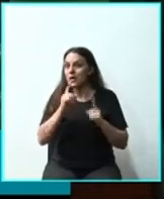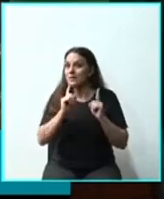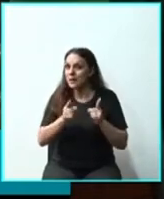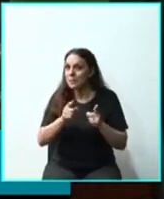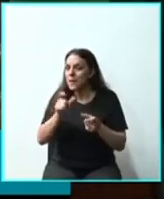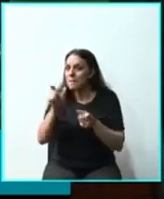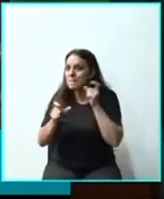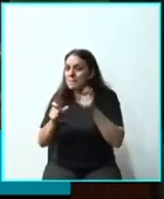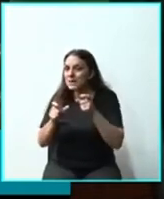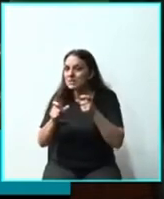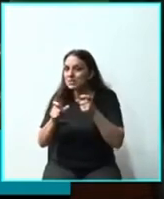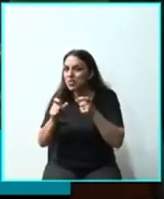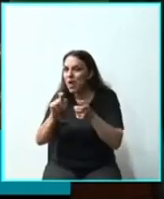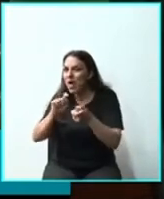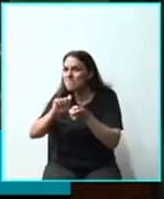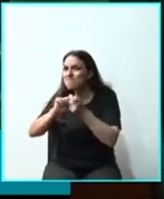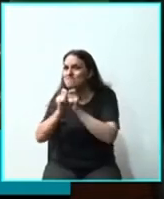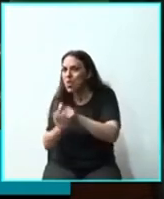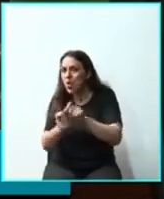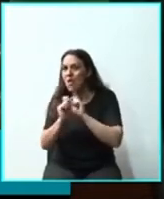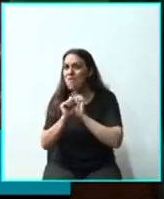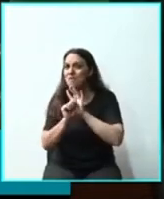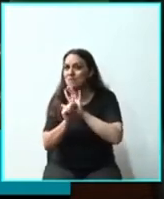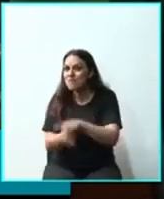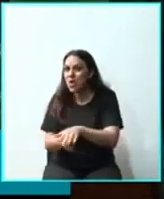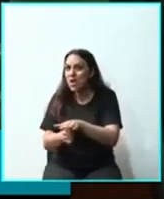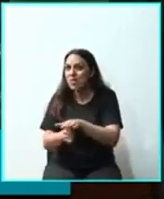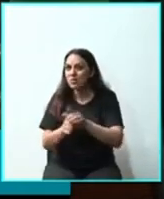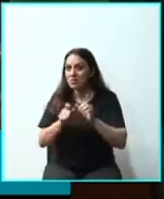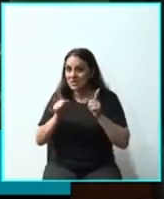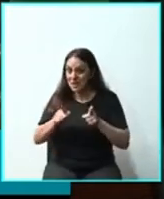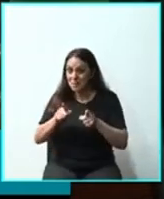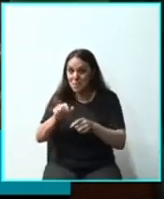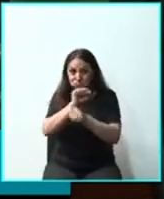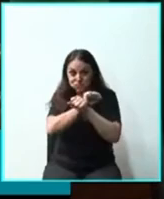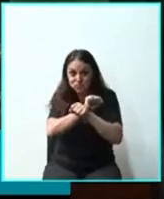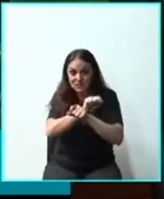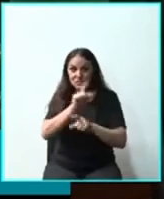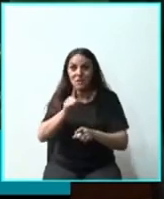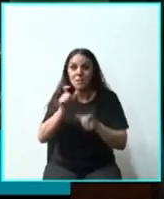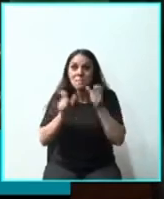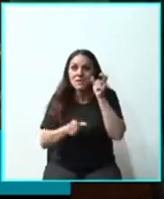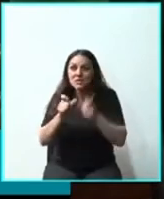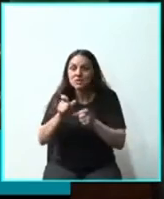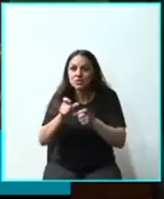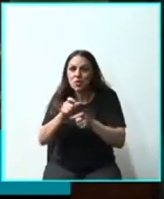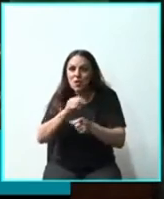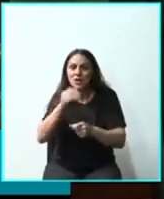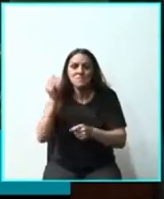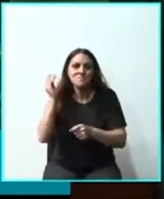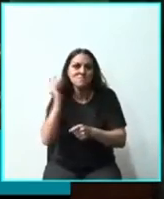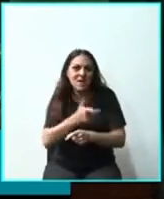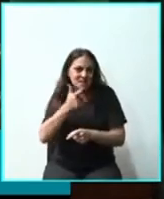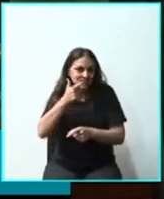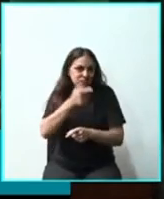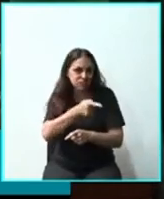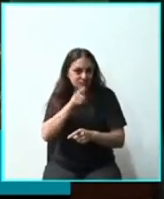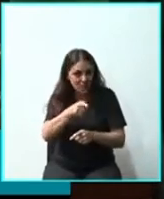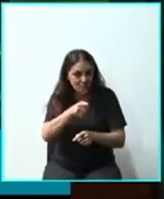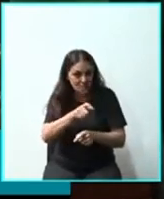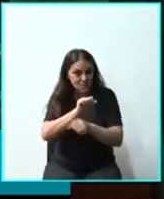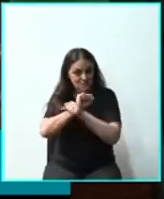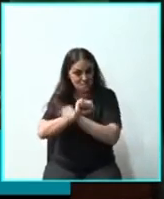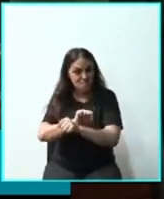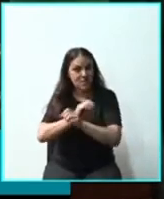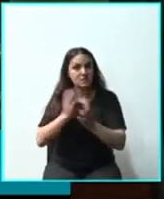de delitos sexuales, que se pudieron detener a homicidas, falsos positivos. Hay dos